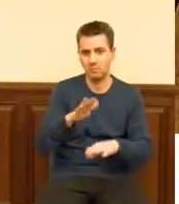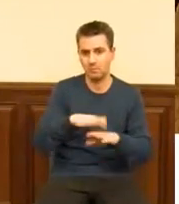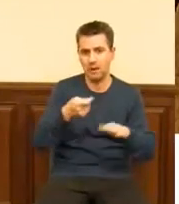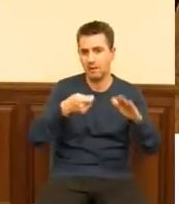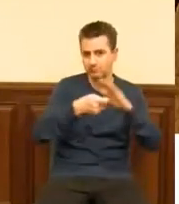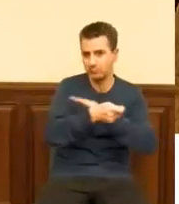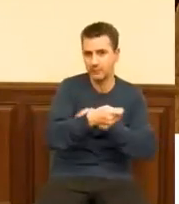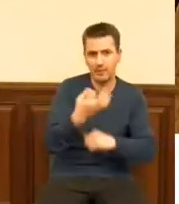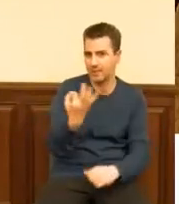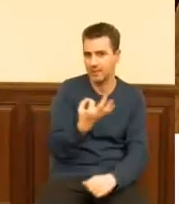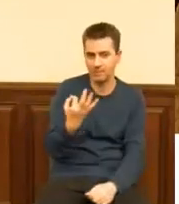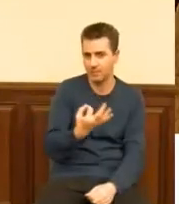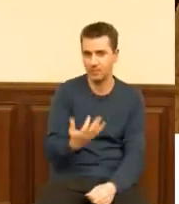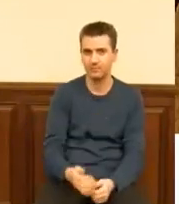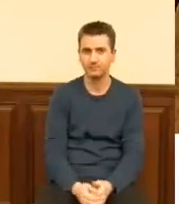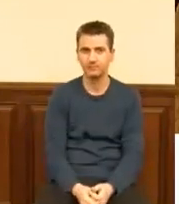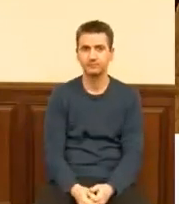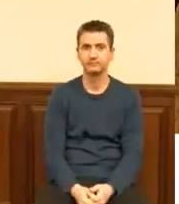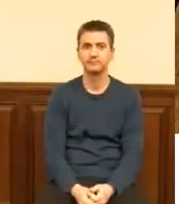que tiene